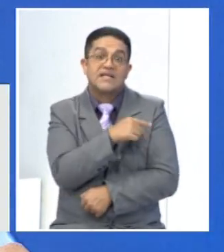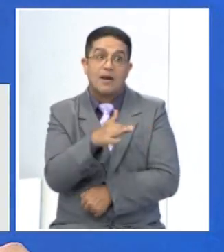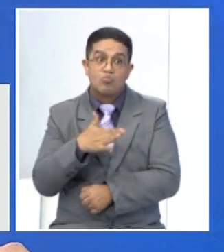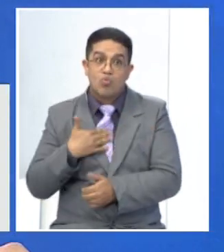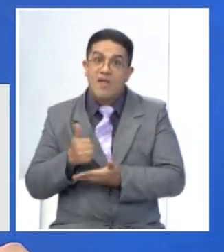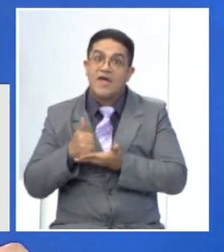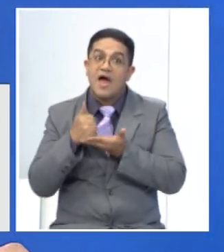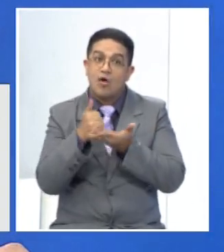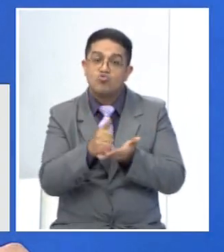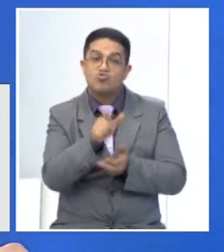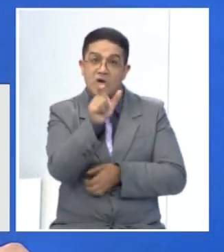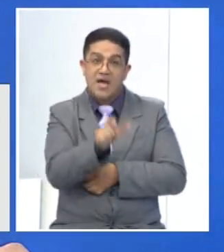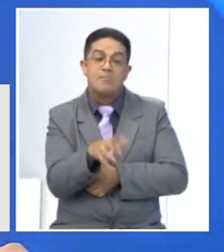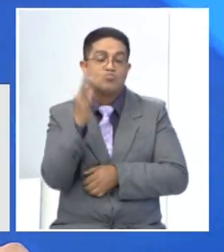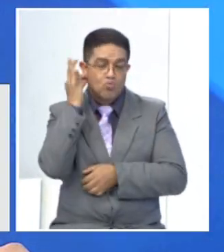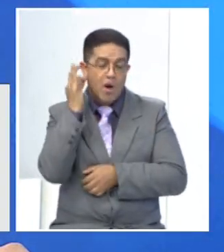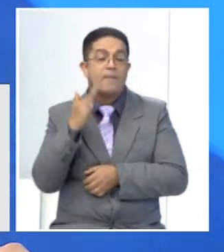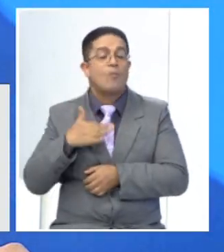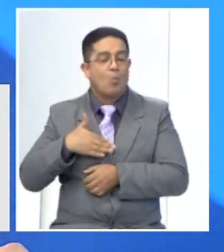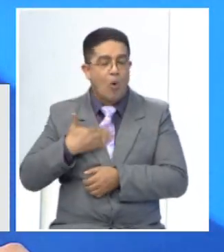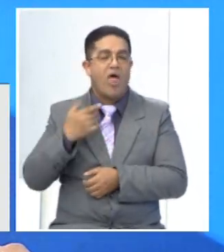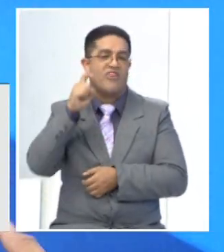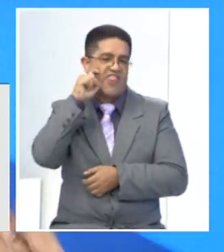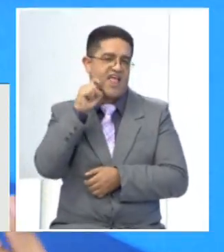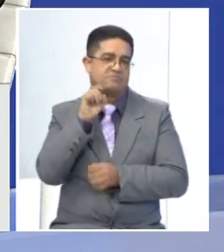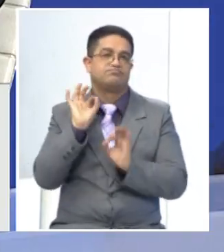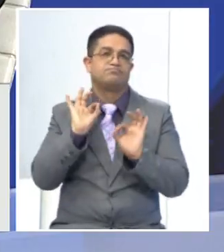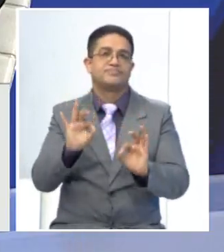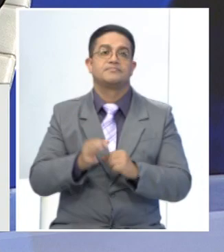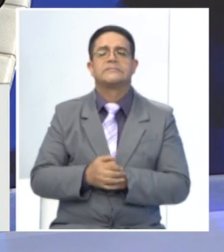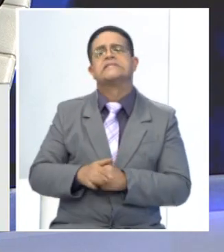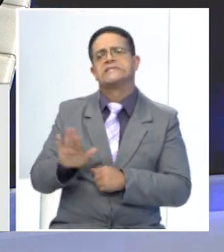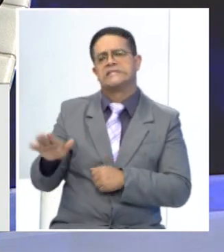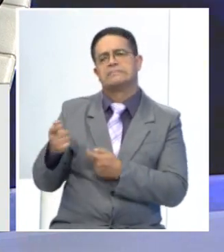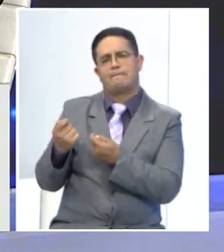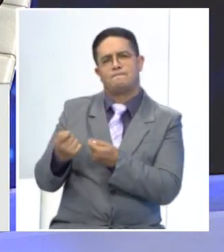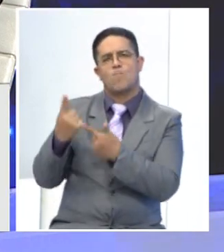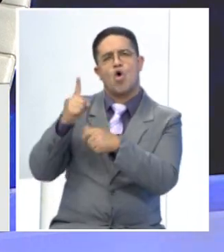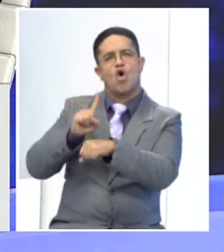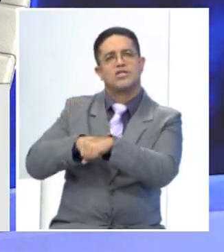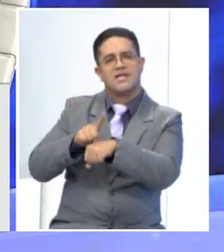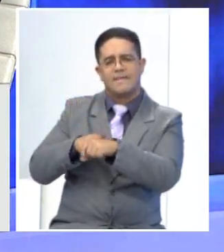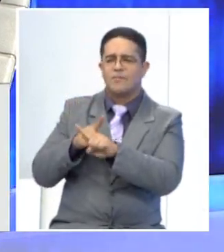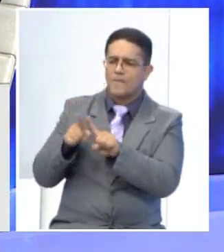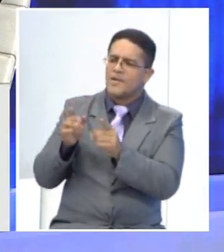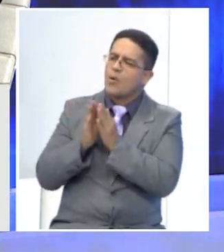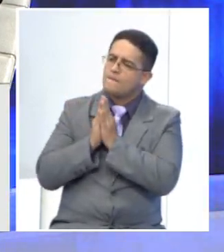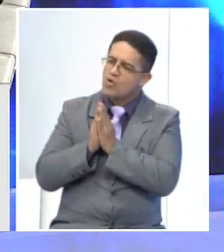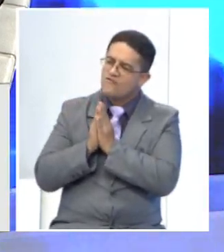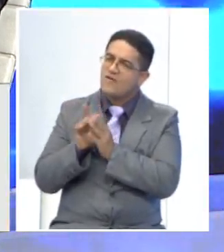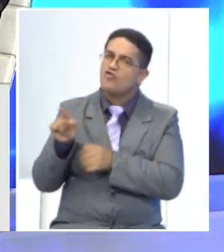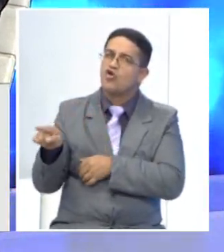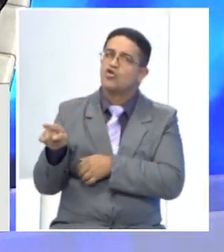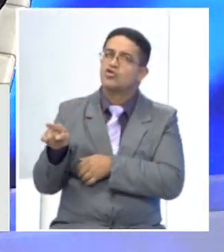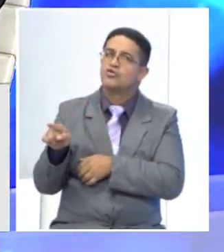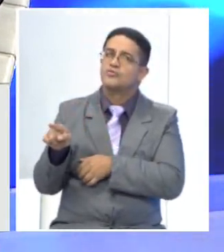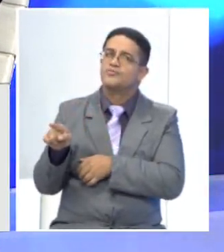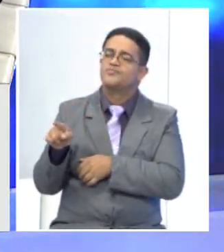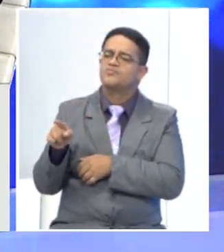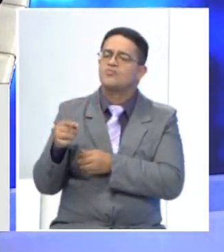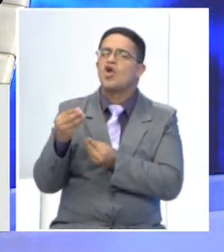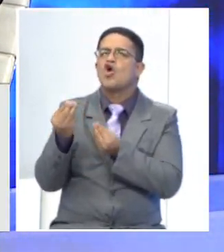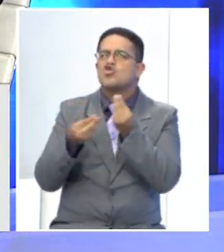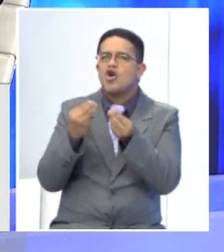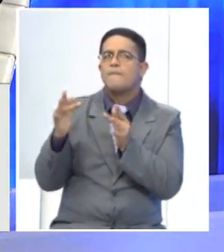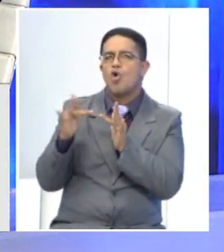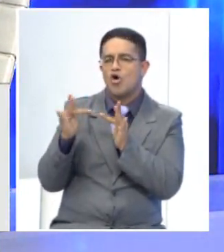y con baja complejidad con muy buenos especialistas en el área. Nos queda poco tiempo, sin embargo, me gustaría que respondiera a través de qué vías lo